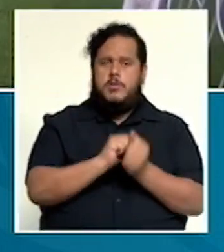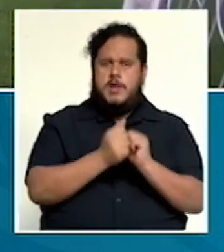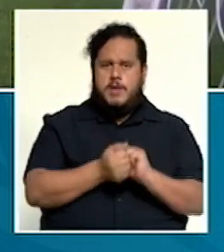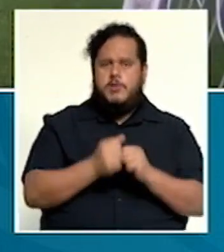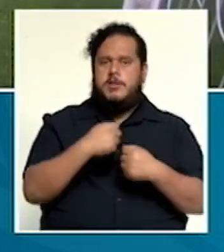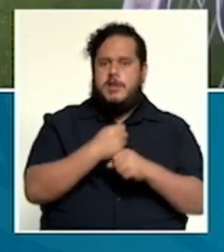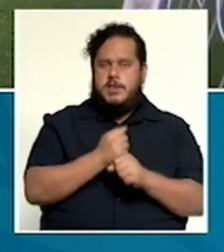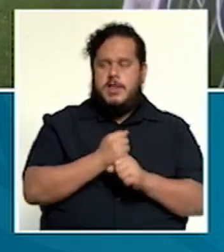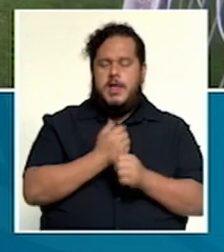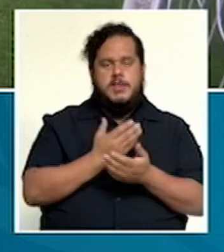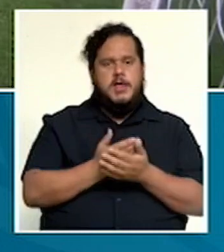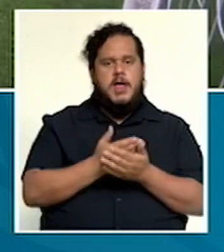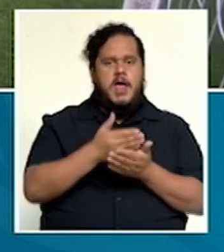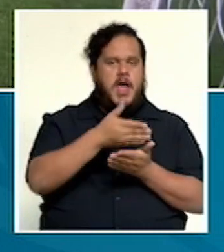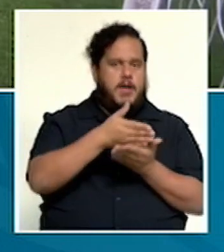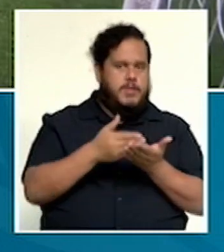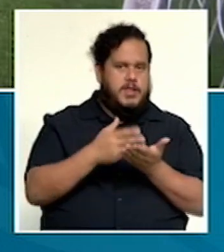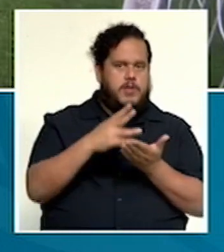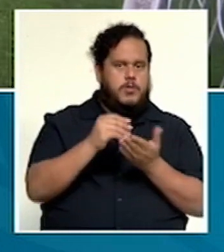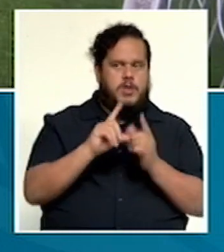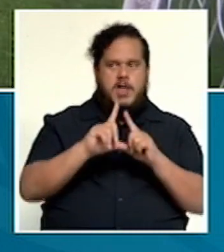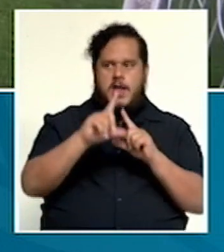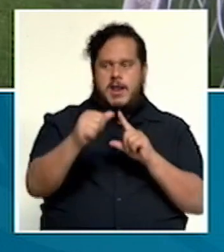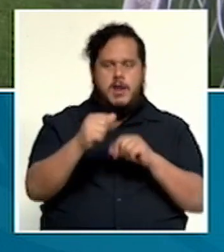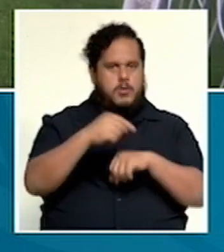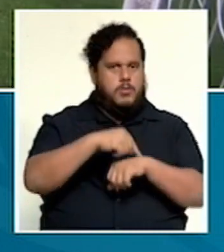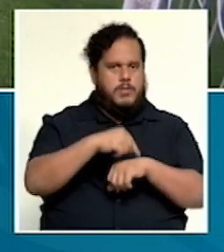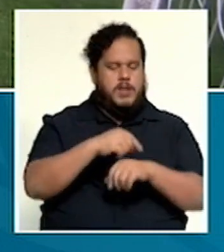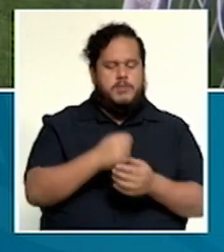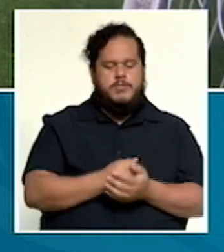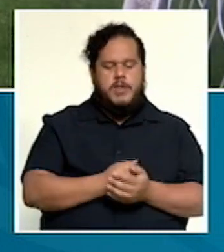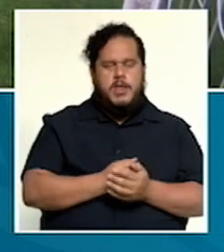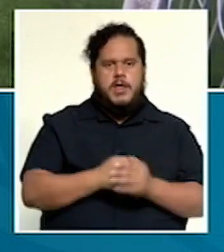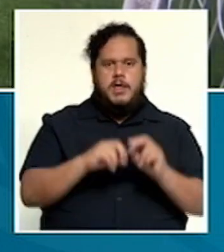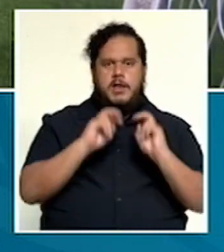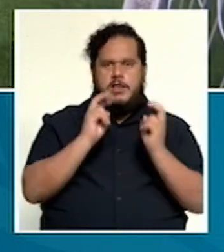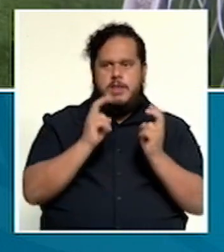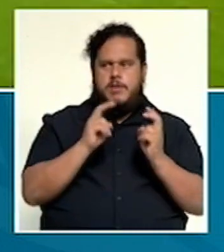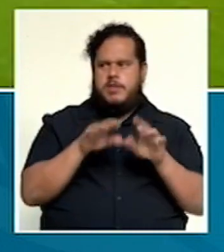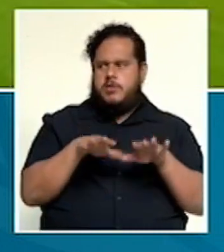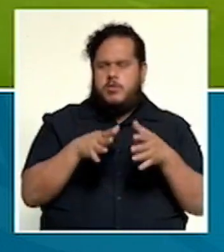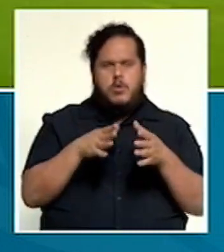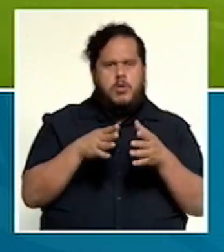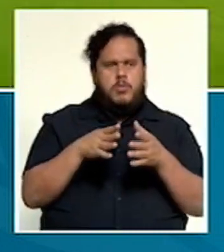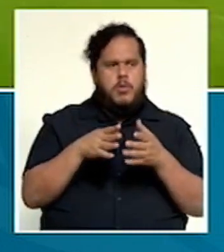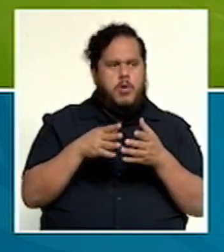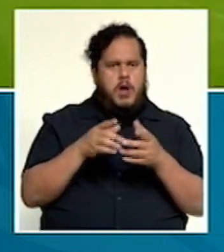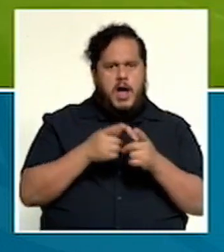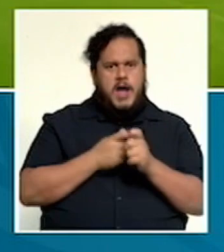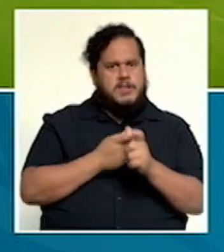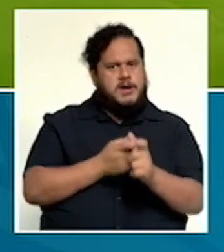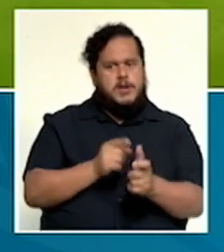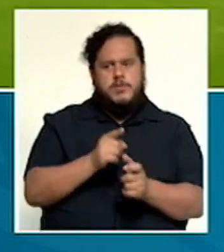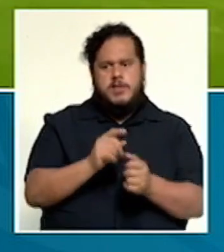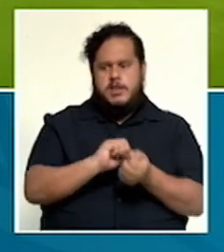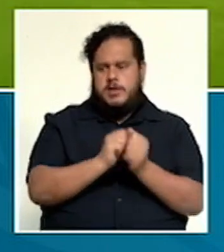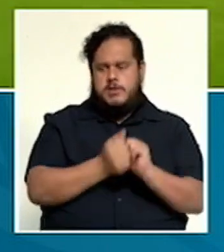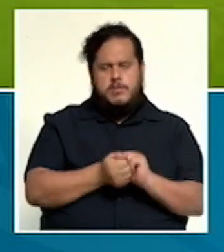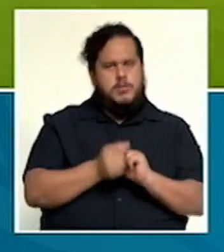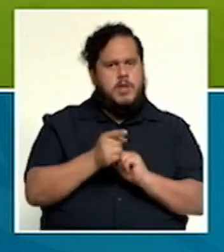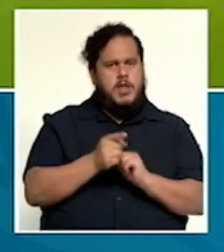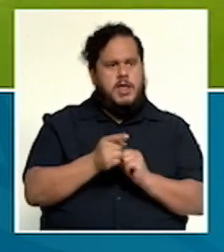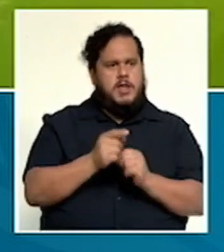se hacen a mediano y a largo plazo. El tema es cómo aceleramos esa transformación,